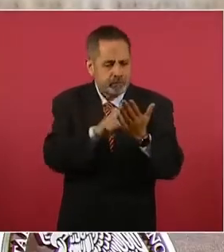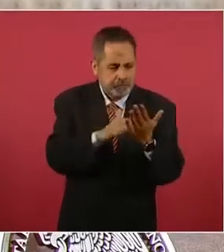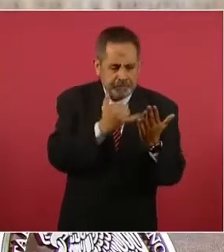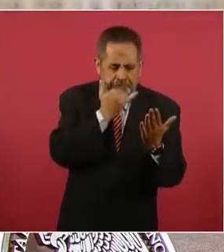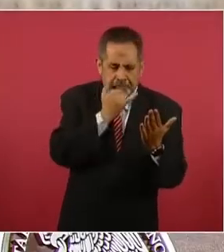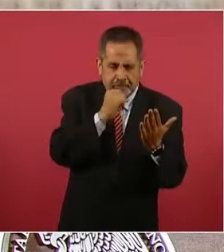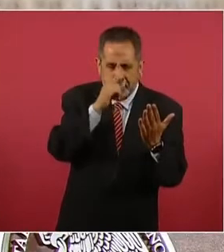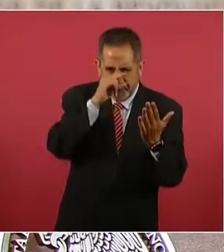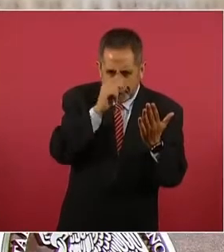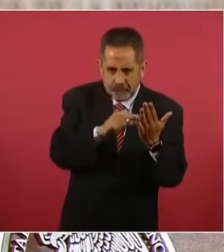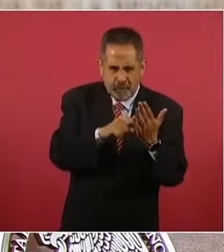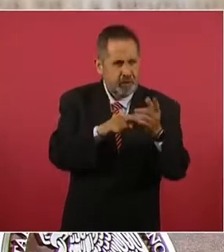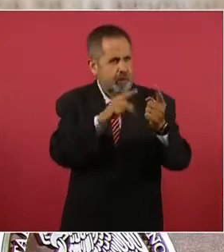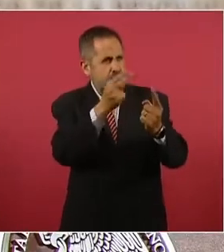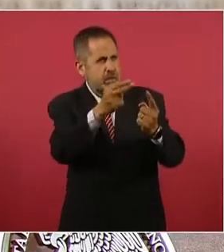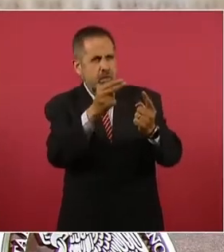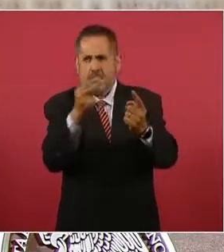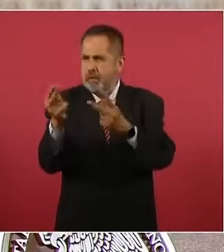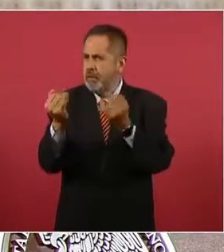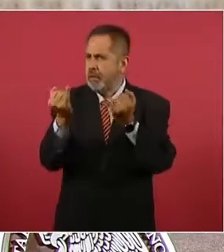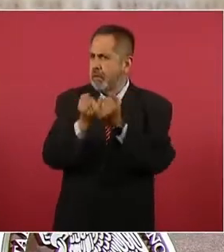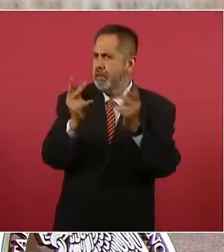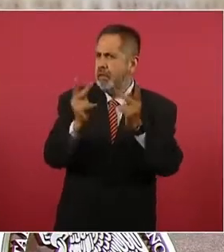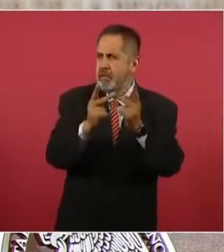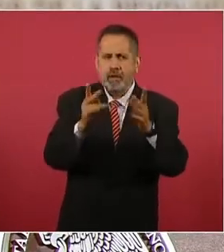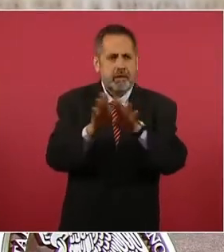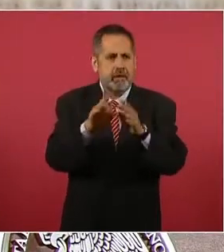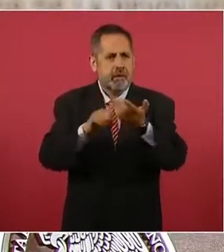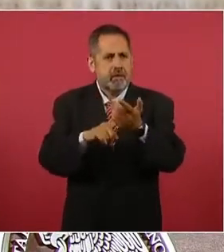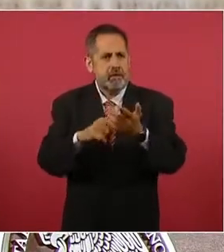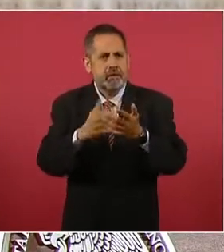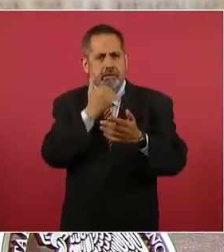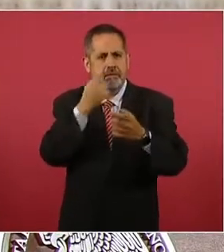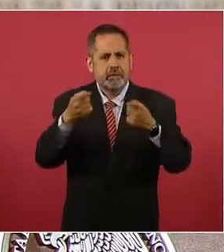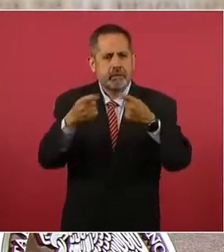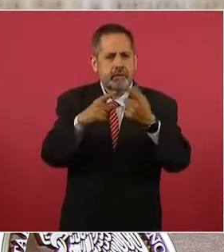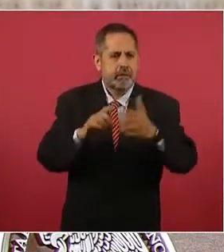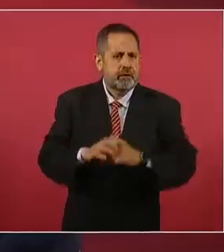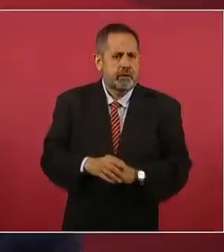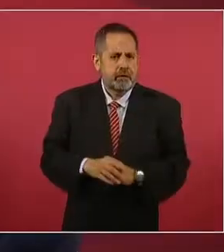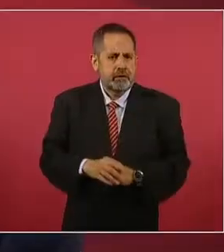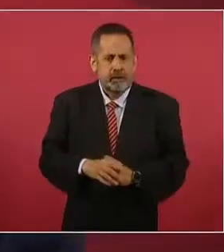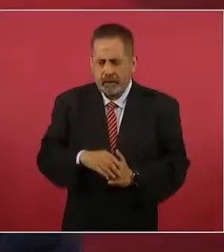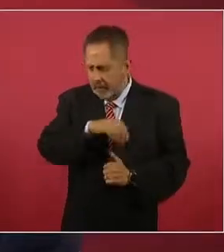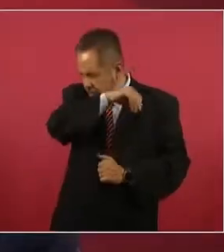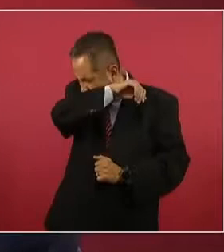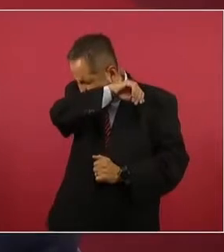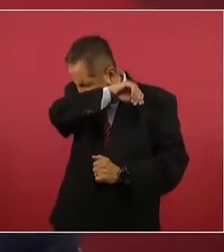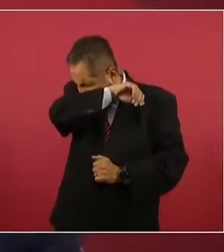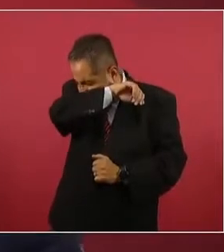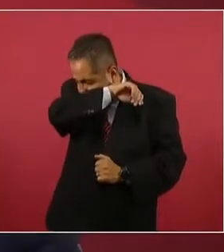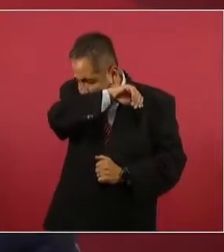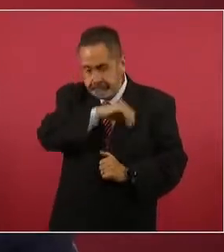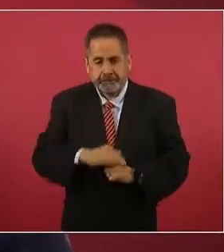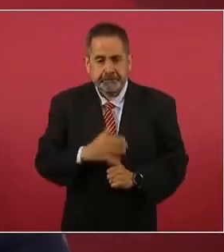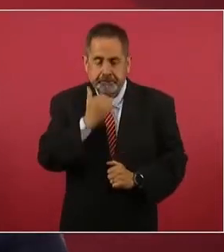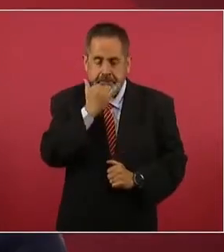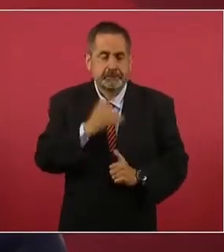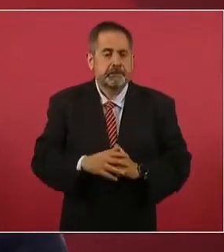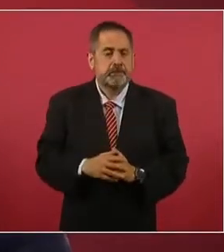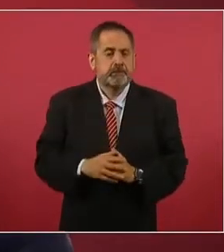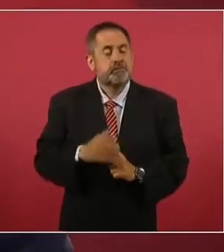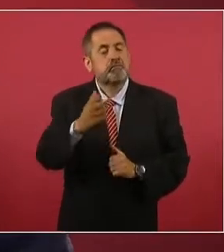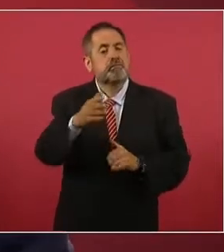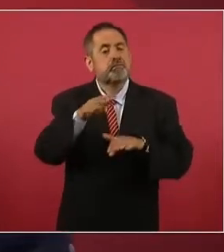nombre o se repite su nombre y que por eso hay alguna situación. Pero de los elementos más importantes, además de lecciones de la